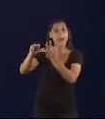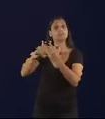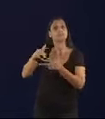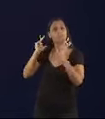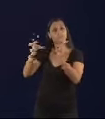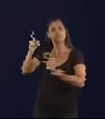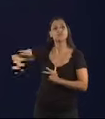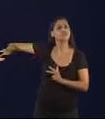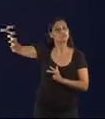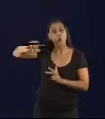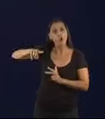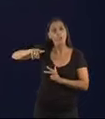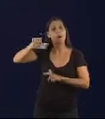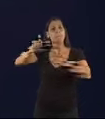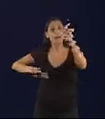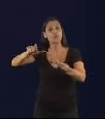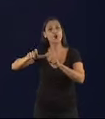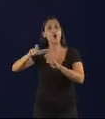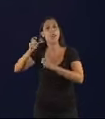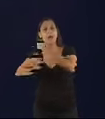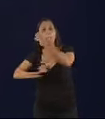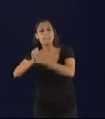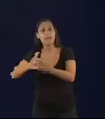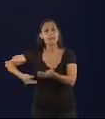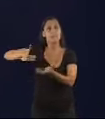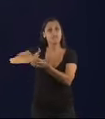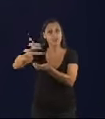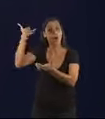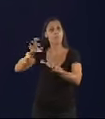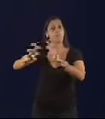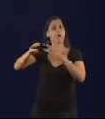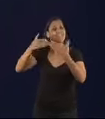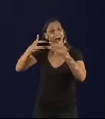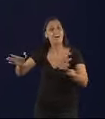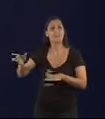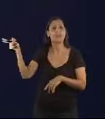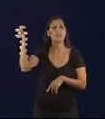puertas abiertas para explotar nuestros recursos eh